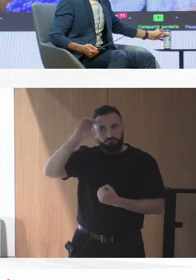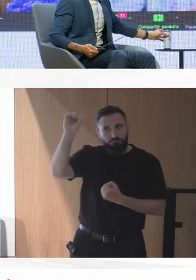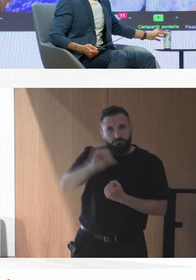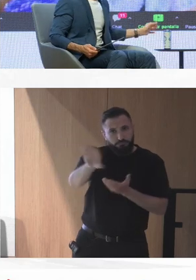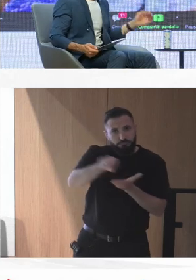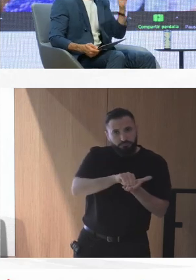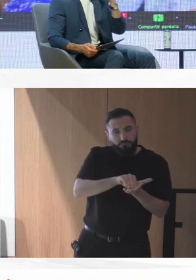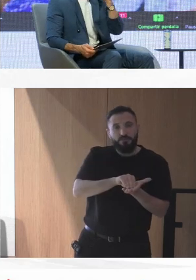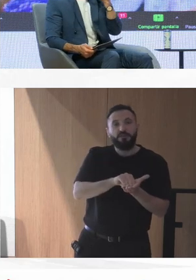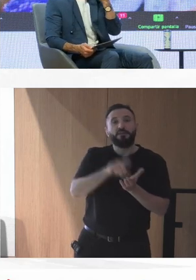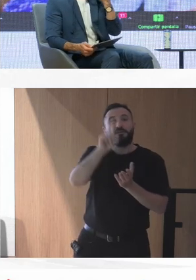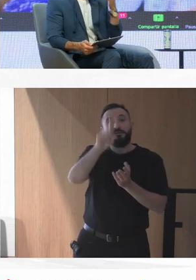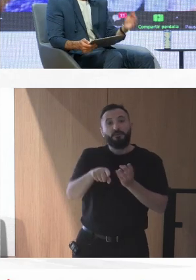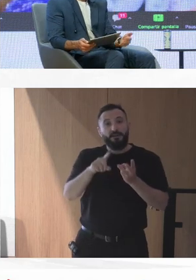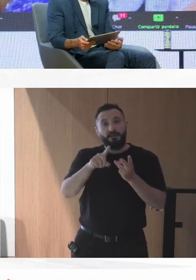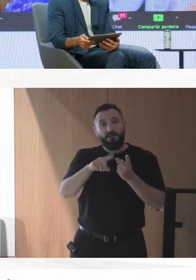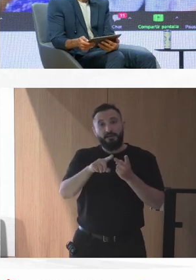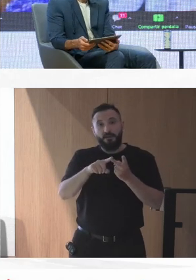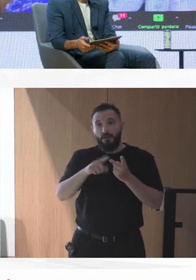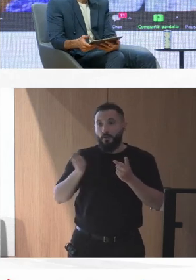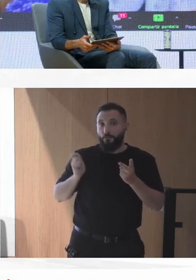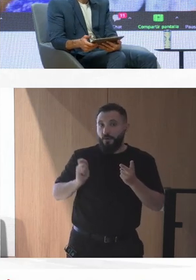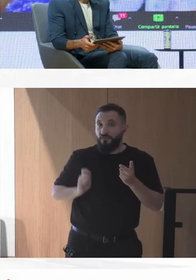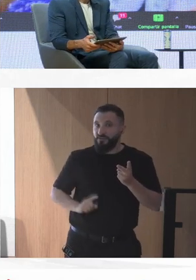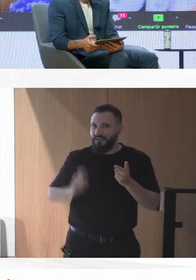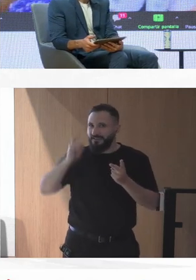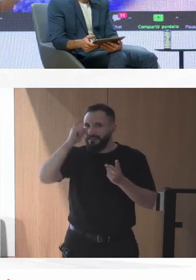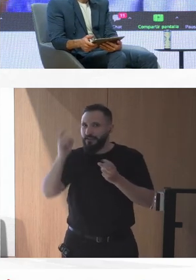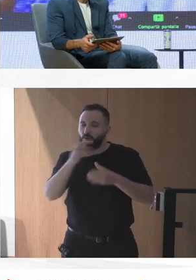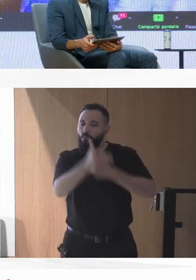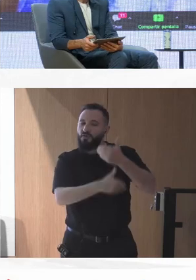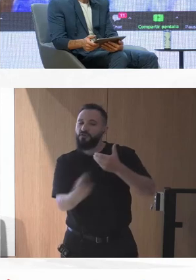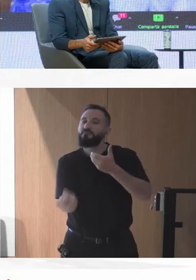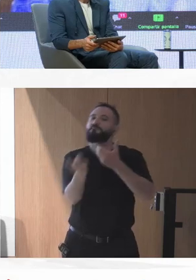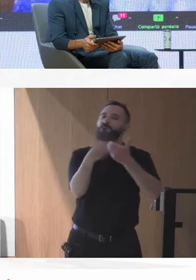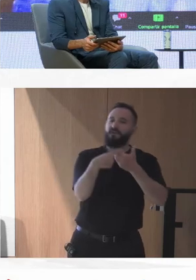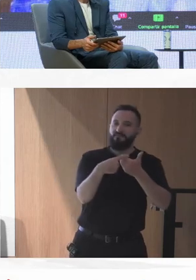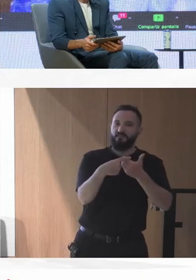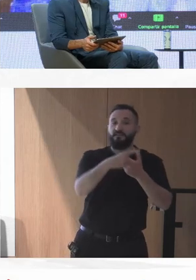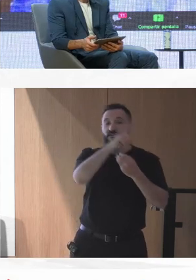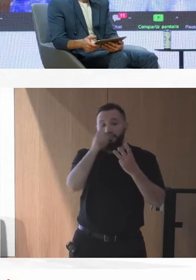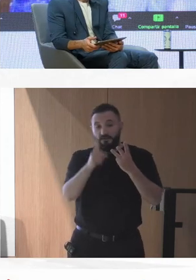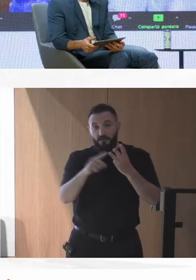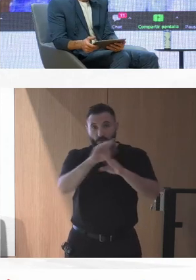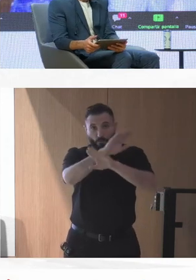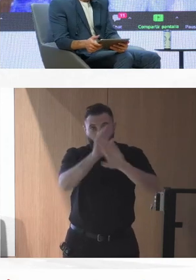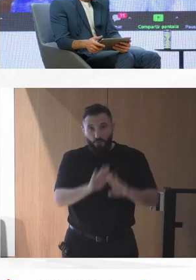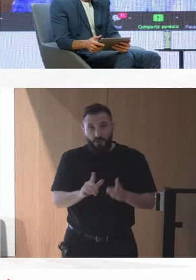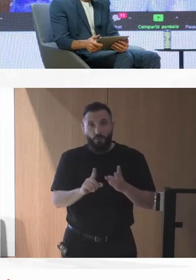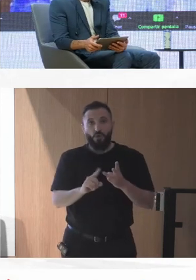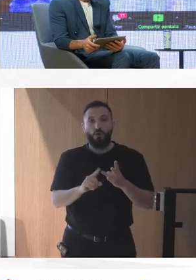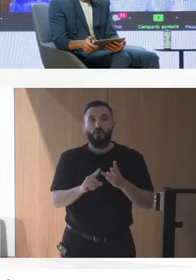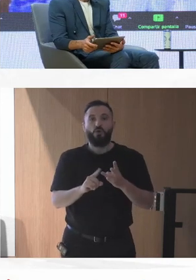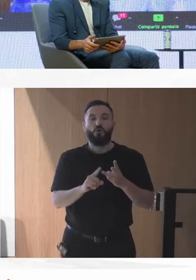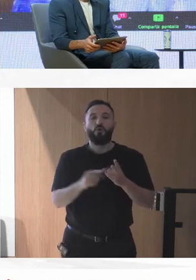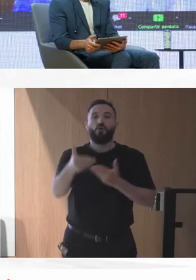y tratamos de involucrar a esta parte en el proceso. Y por último, la cooperación entre